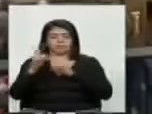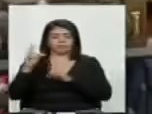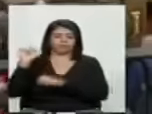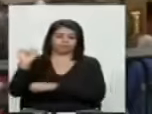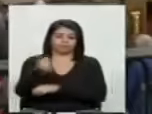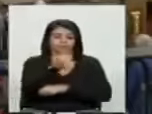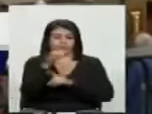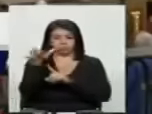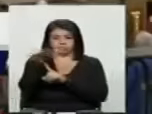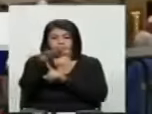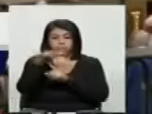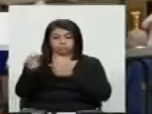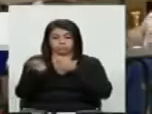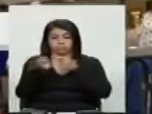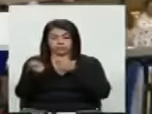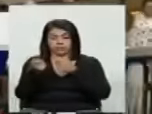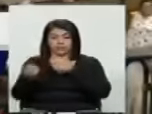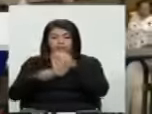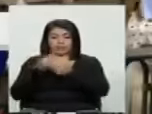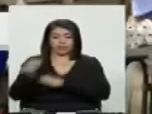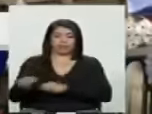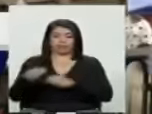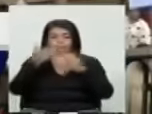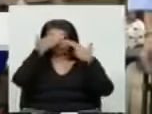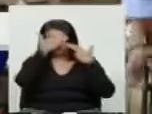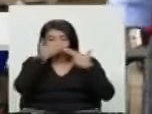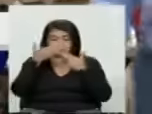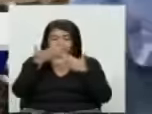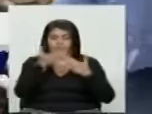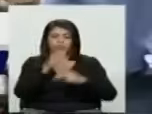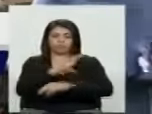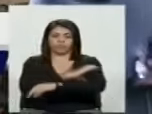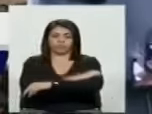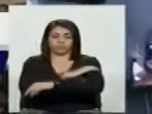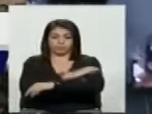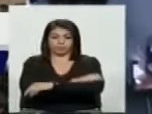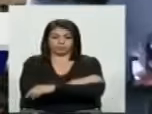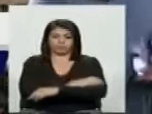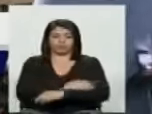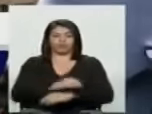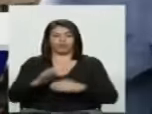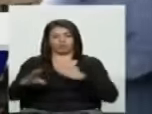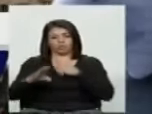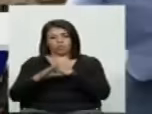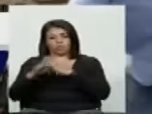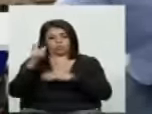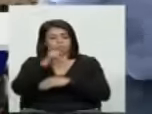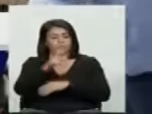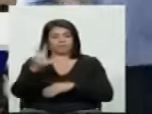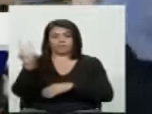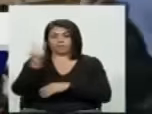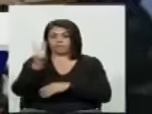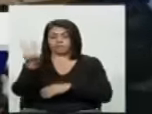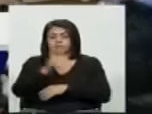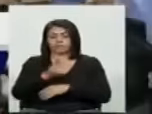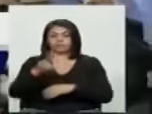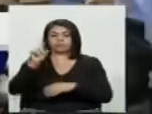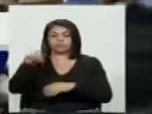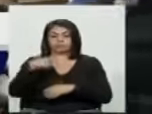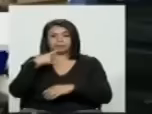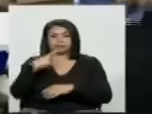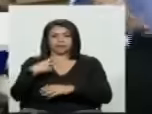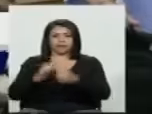el ciberfascismo perpetrado por el sector terrorista de la oposición en contra del pueblo venezolano, así